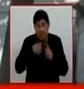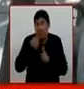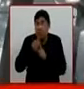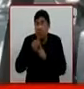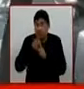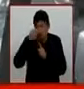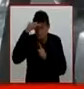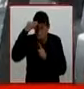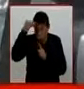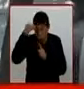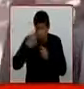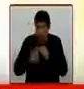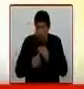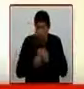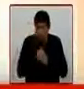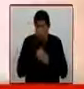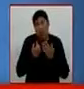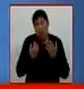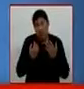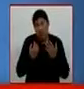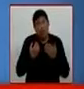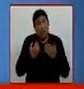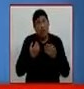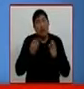todas las el trabajo técnico.